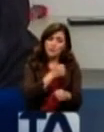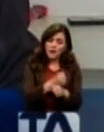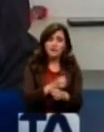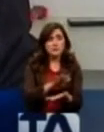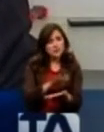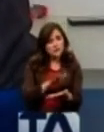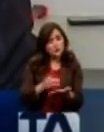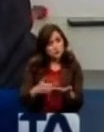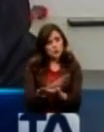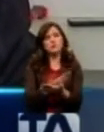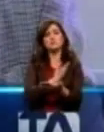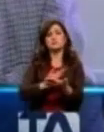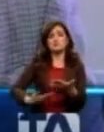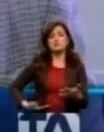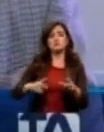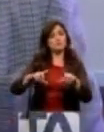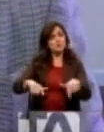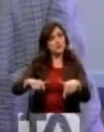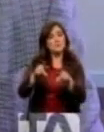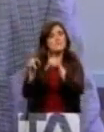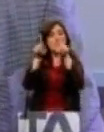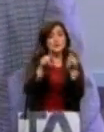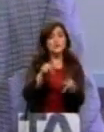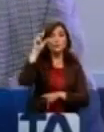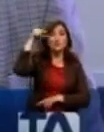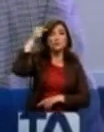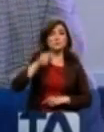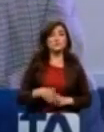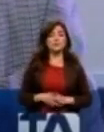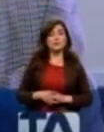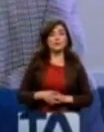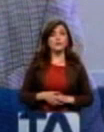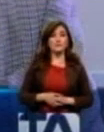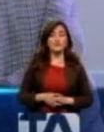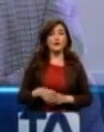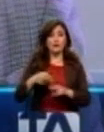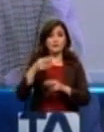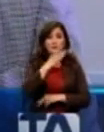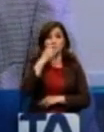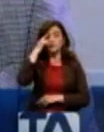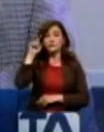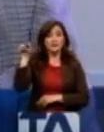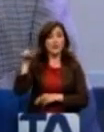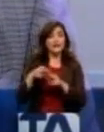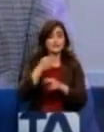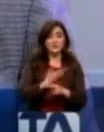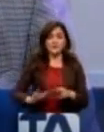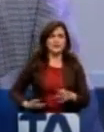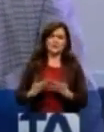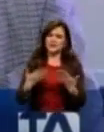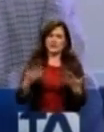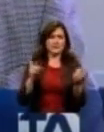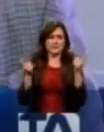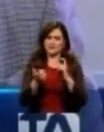nuevo presidente con su plan de gobierno. La posición del exmandatario ya debe pasar a un segundo plano, no debe